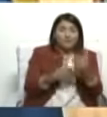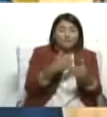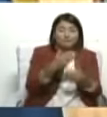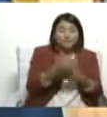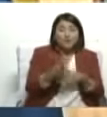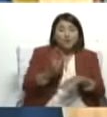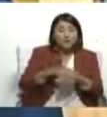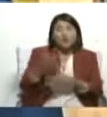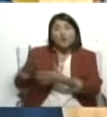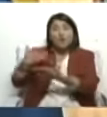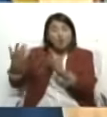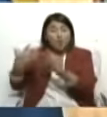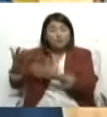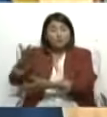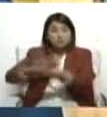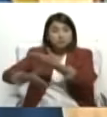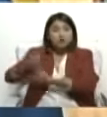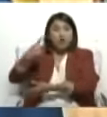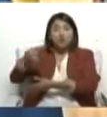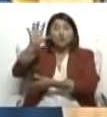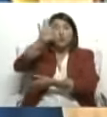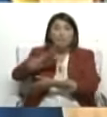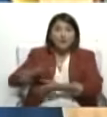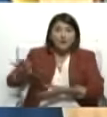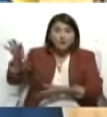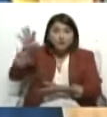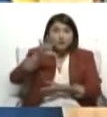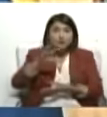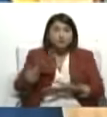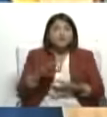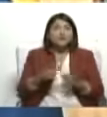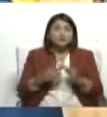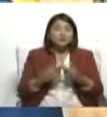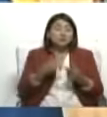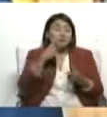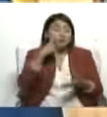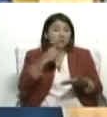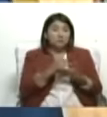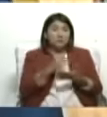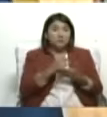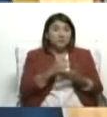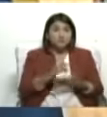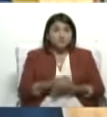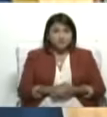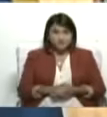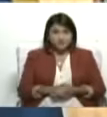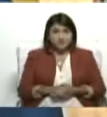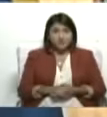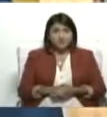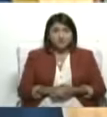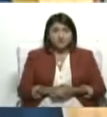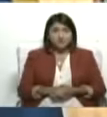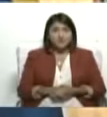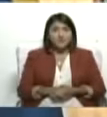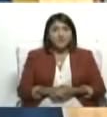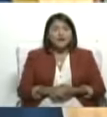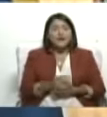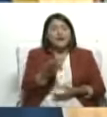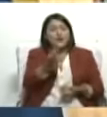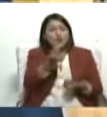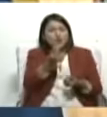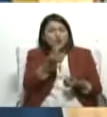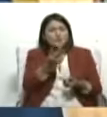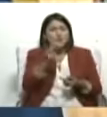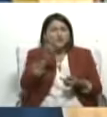intercambio con otros países en otras monedas, hemos venido viendo cómo surge una nueva economía, un